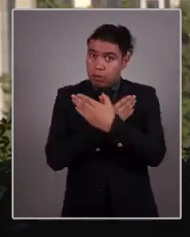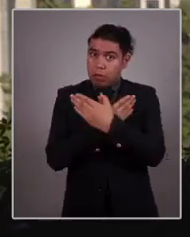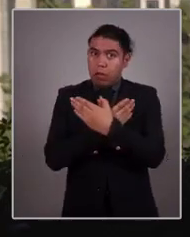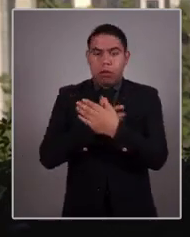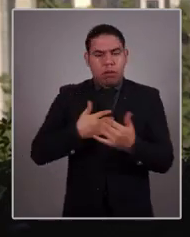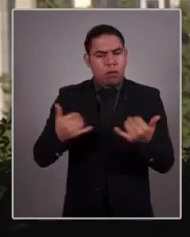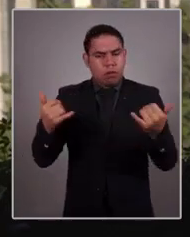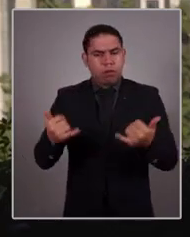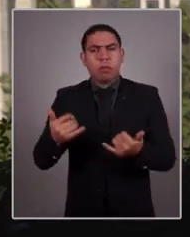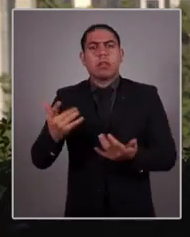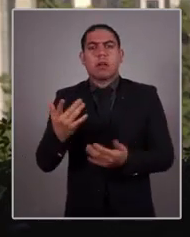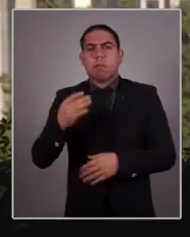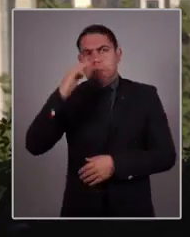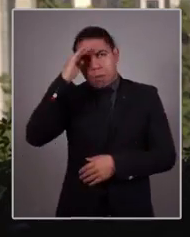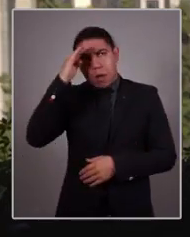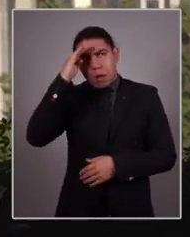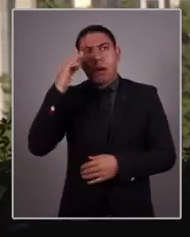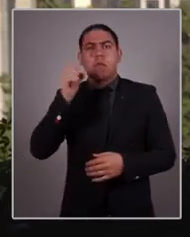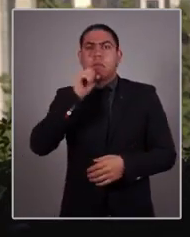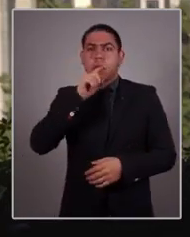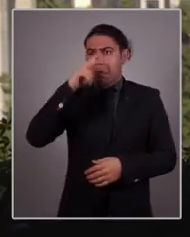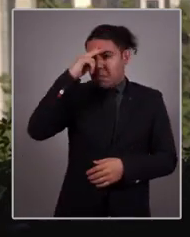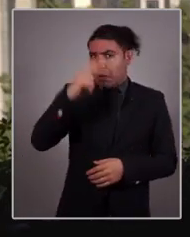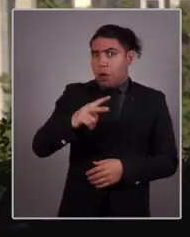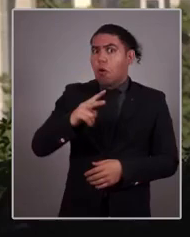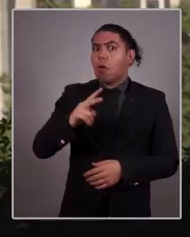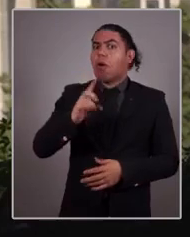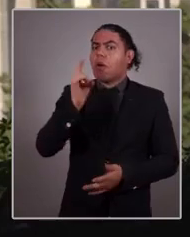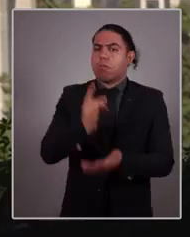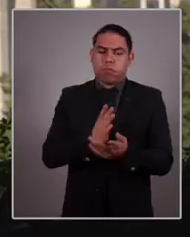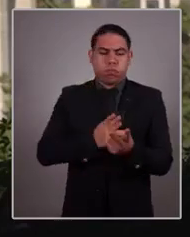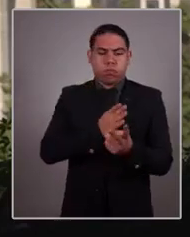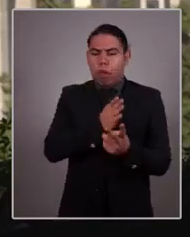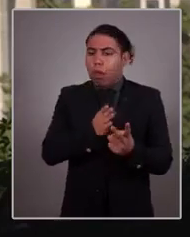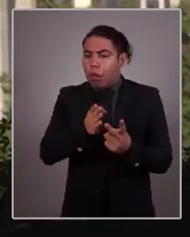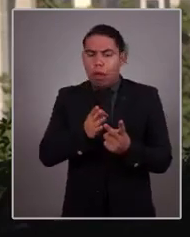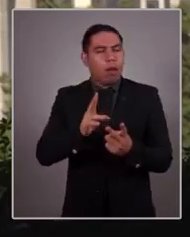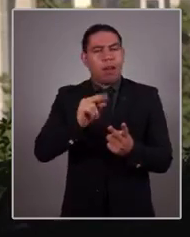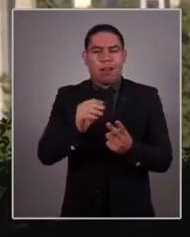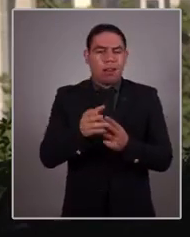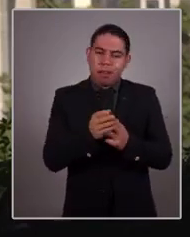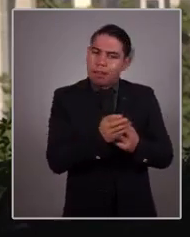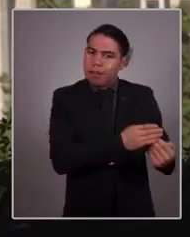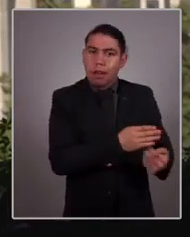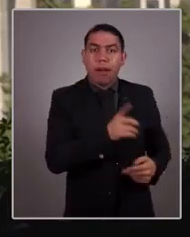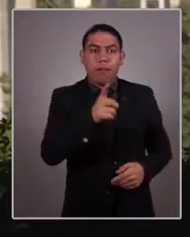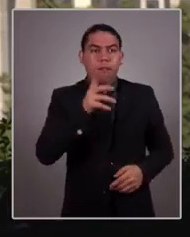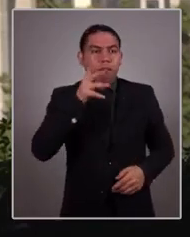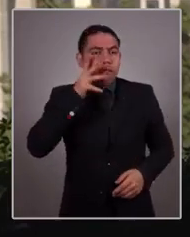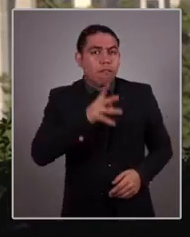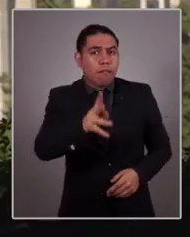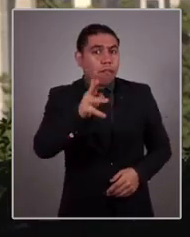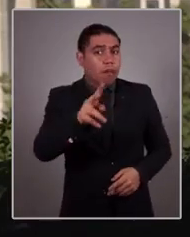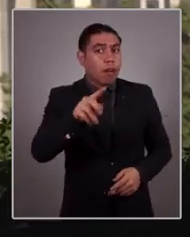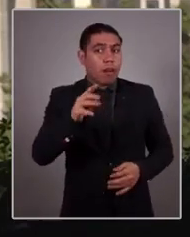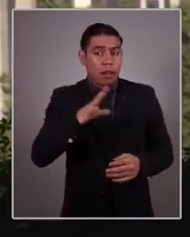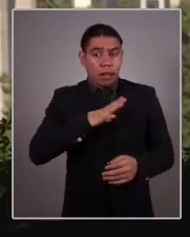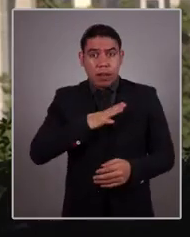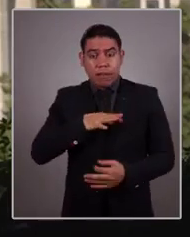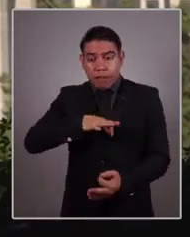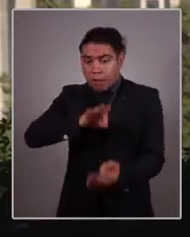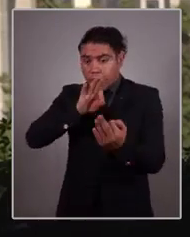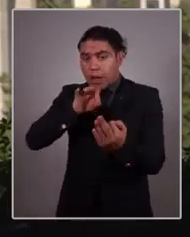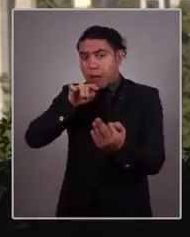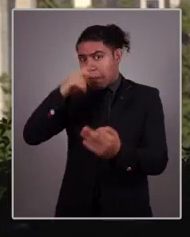resistimos a pensar que en México solo hay de esas dos sopas. Todo lo contrario, lo que tenemos enfrente es la posibilidad de darle